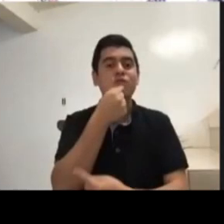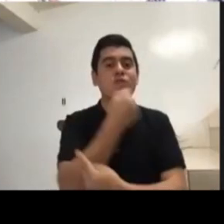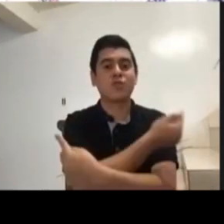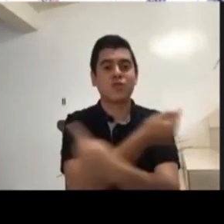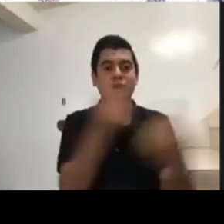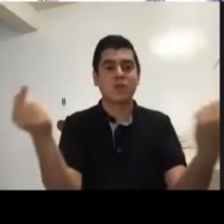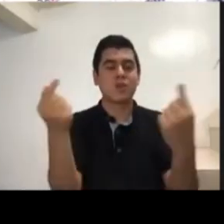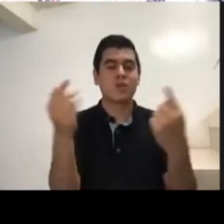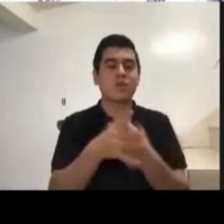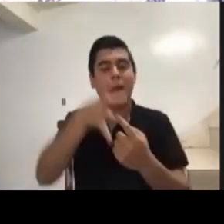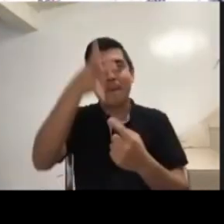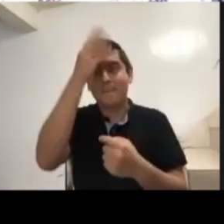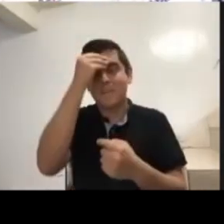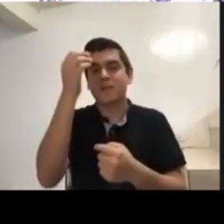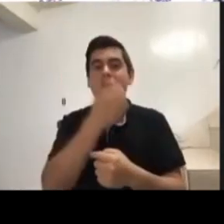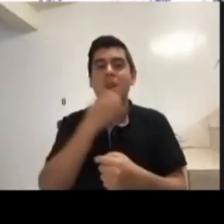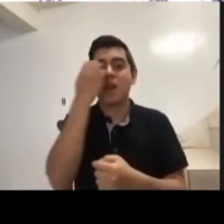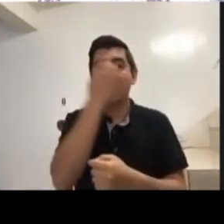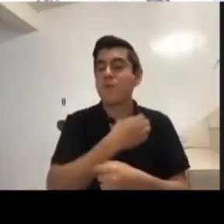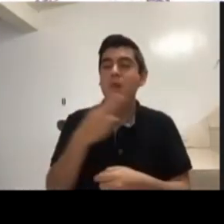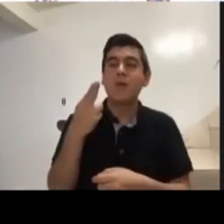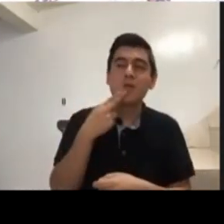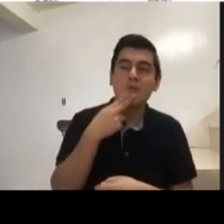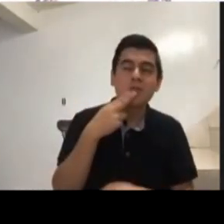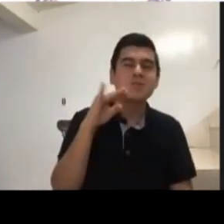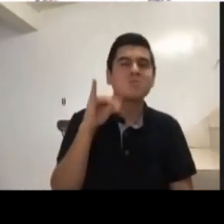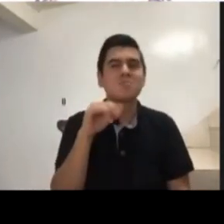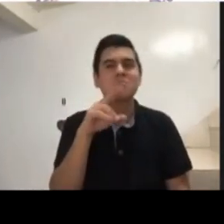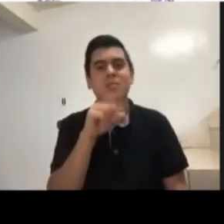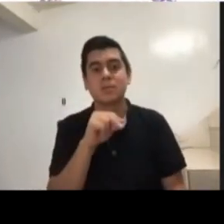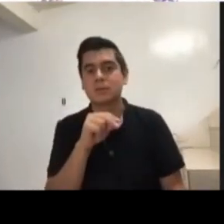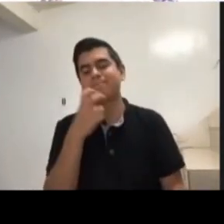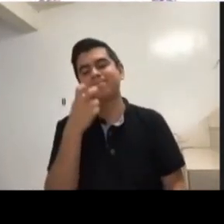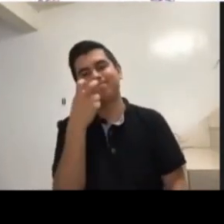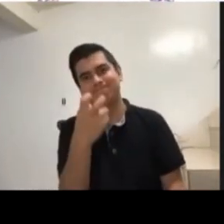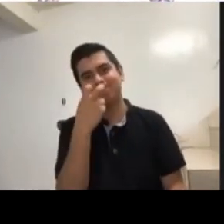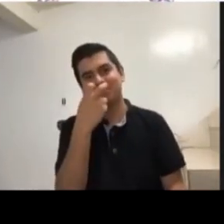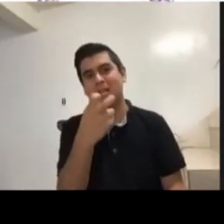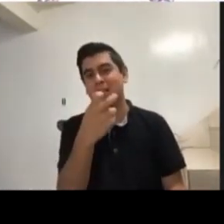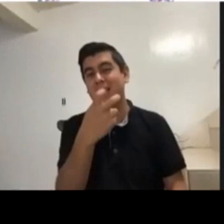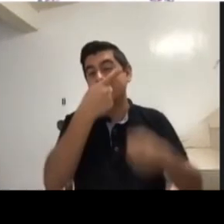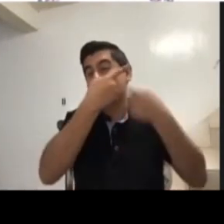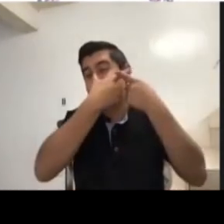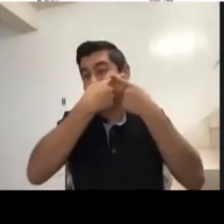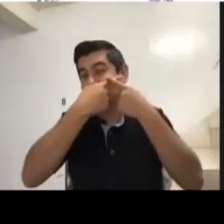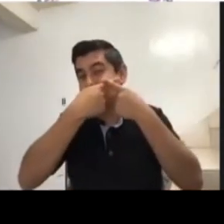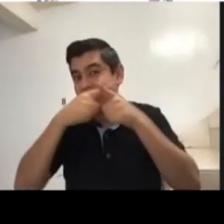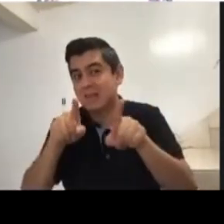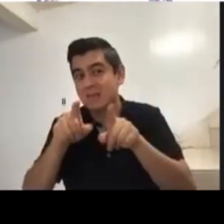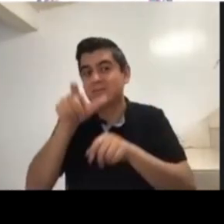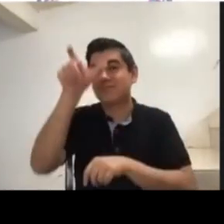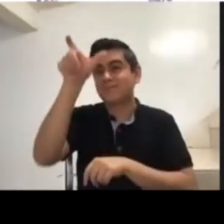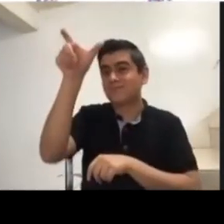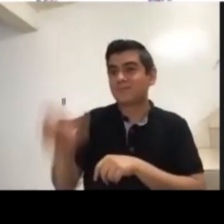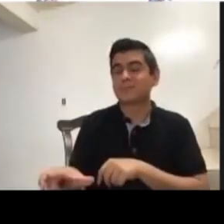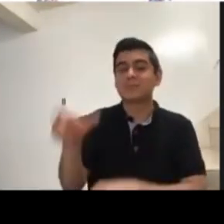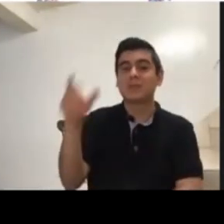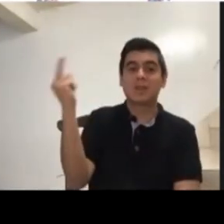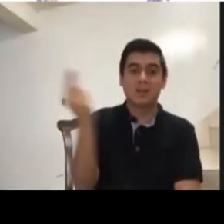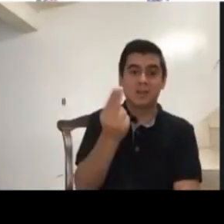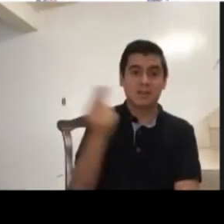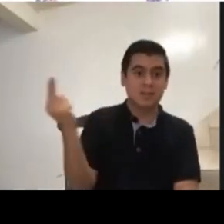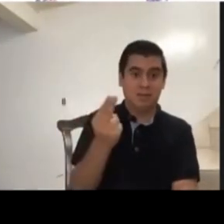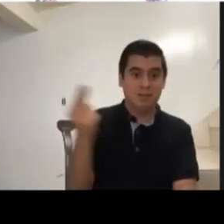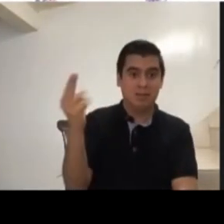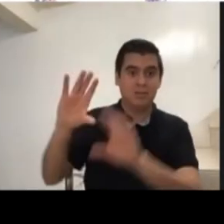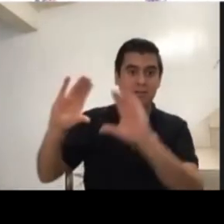entramos otra vez en dificultades muy importantes, porque no es lo mismo las necesidades de todos en